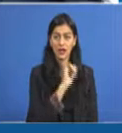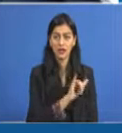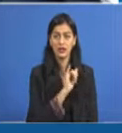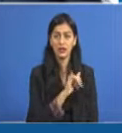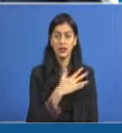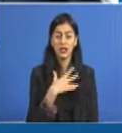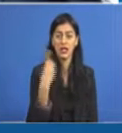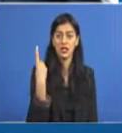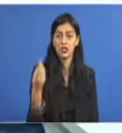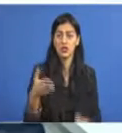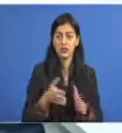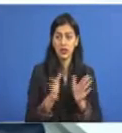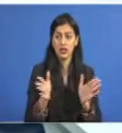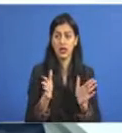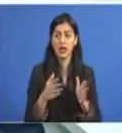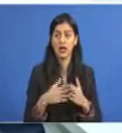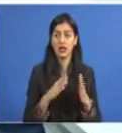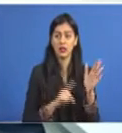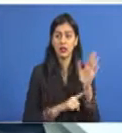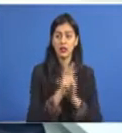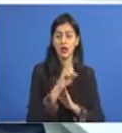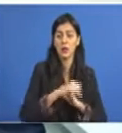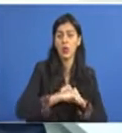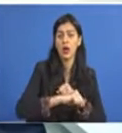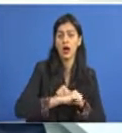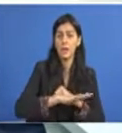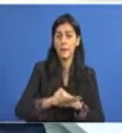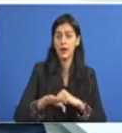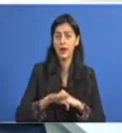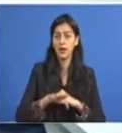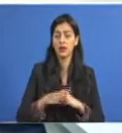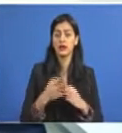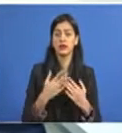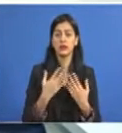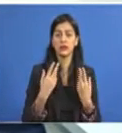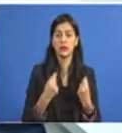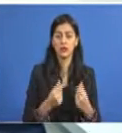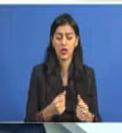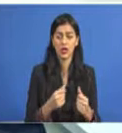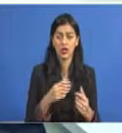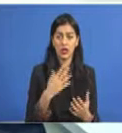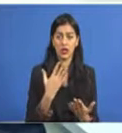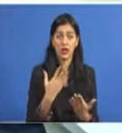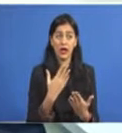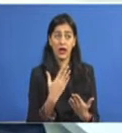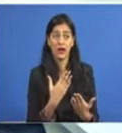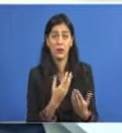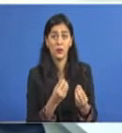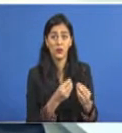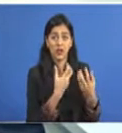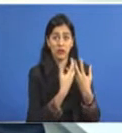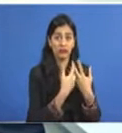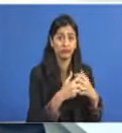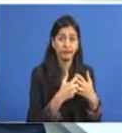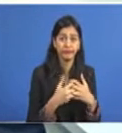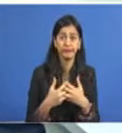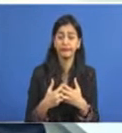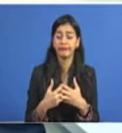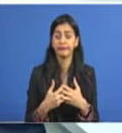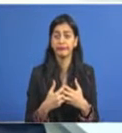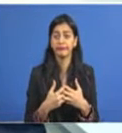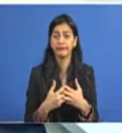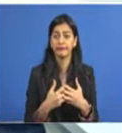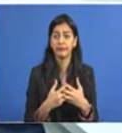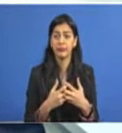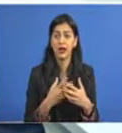General de Comercio Electrónico ha venido desarrollando campañas debido al aceleramiento que hemos encontrado en el mercado de muchas empresas que han